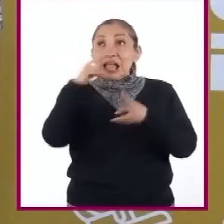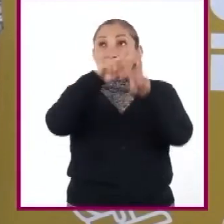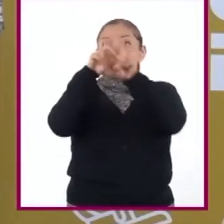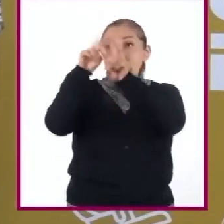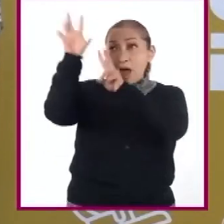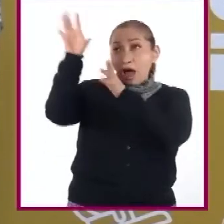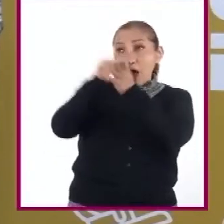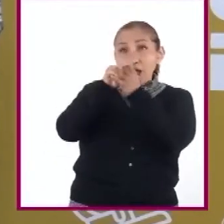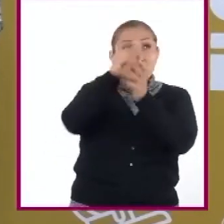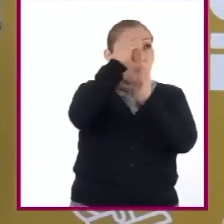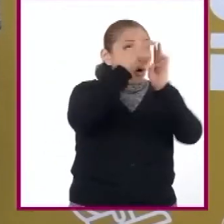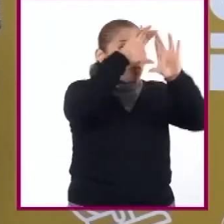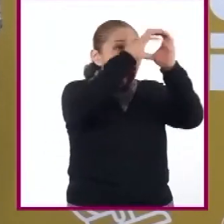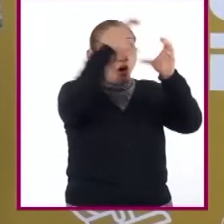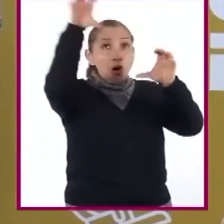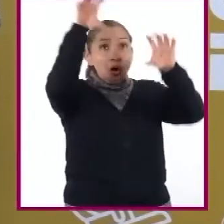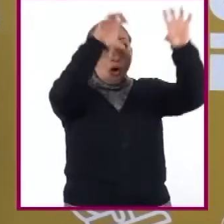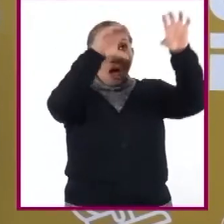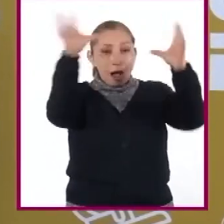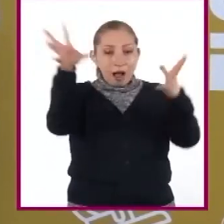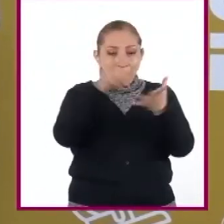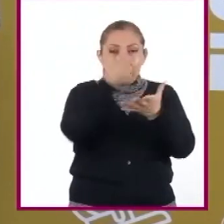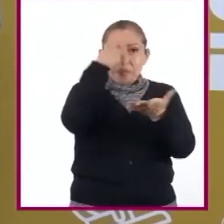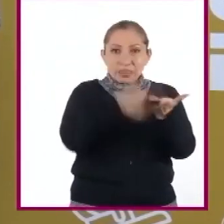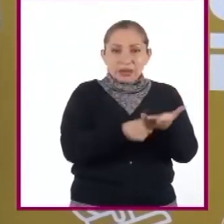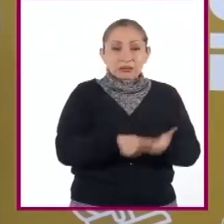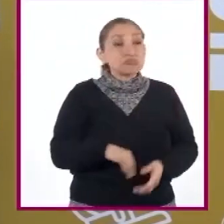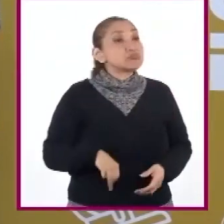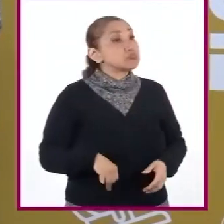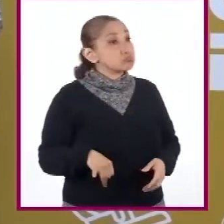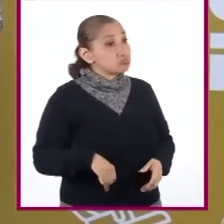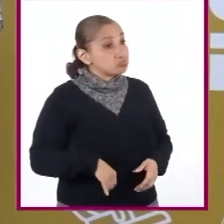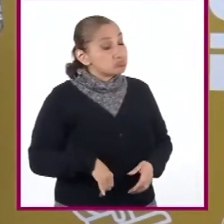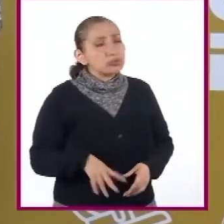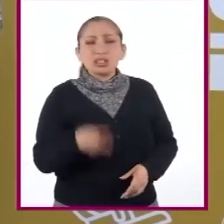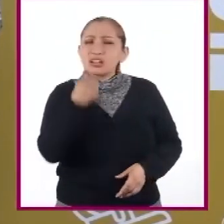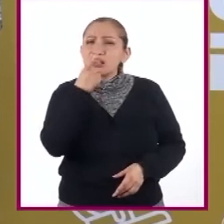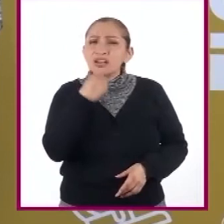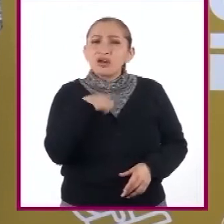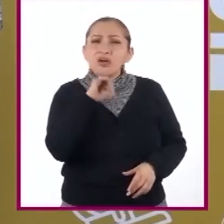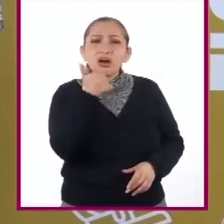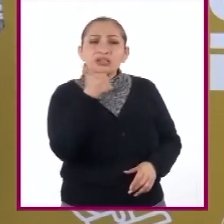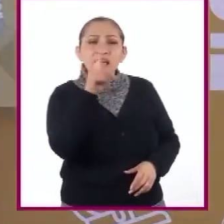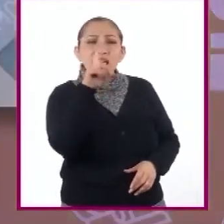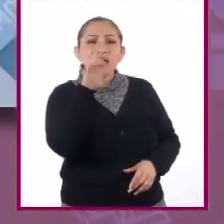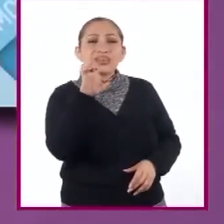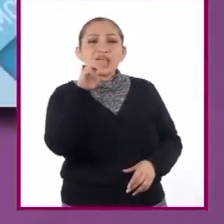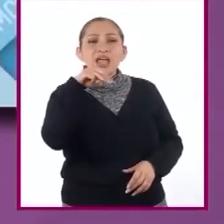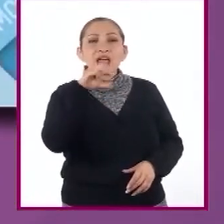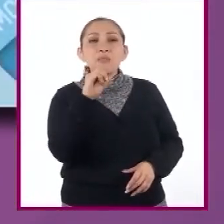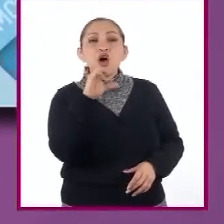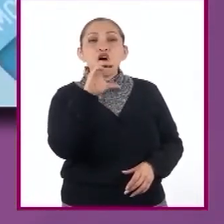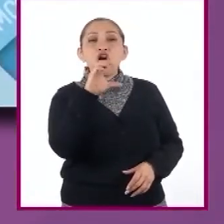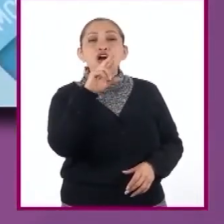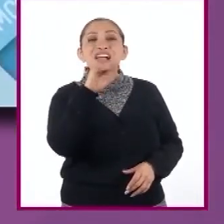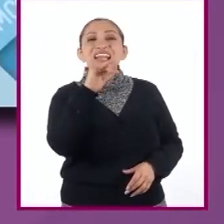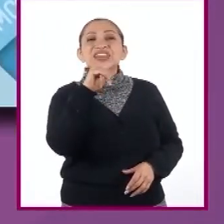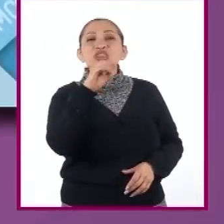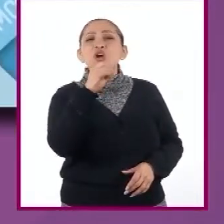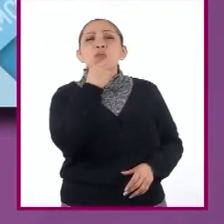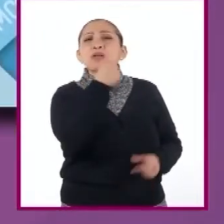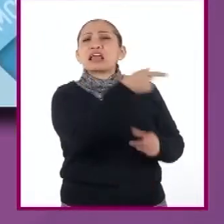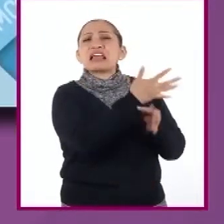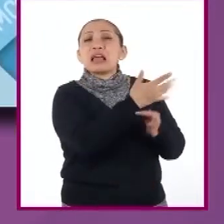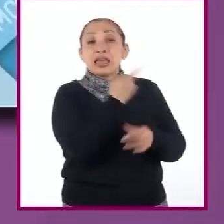estrellas y los planetas. Interesante. ¿Y qué nos puede decir de Demócrito? Demócrito